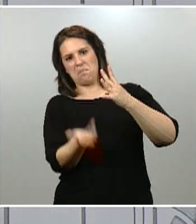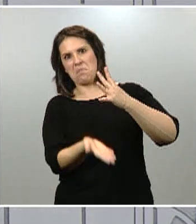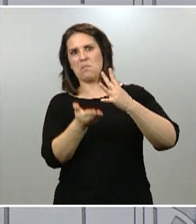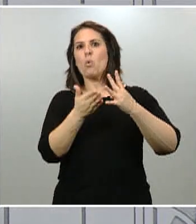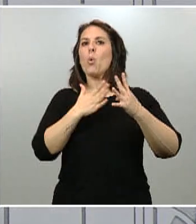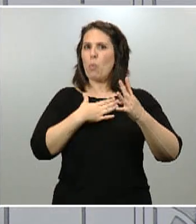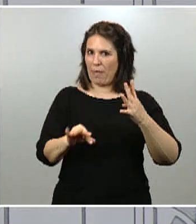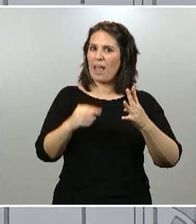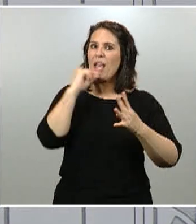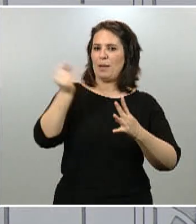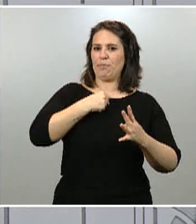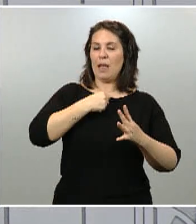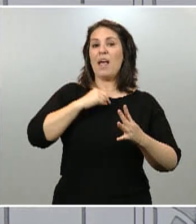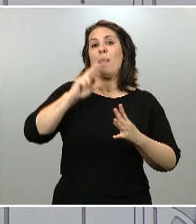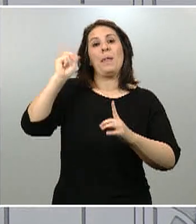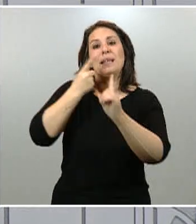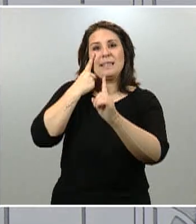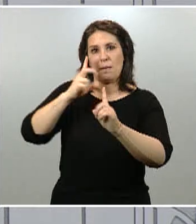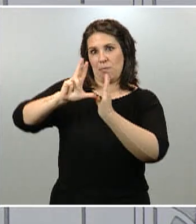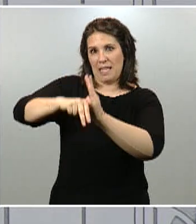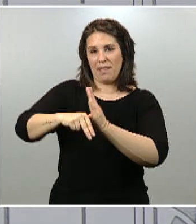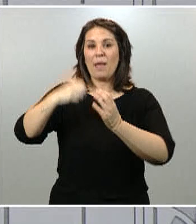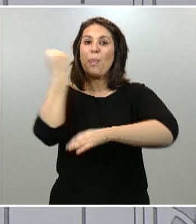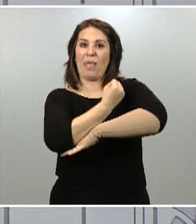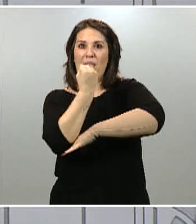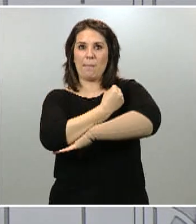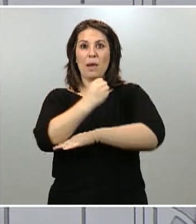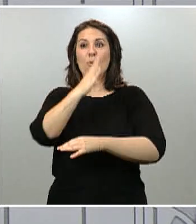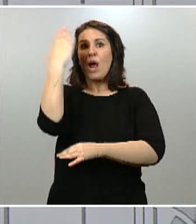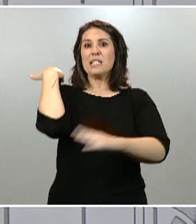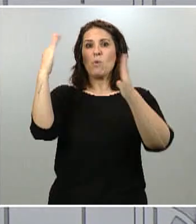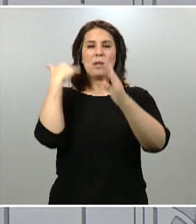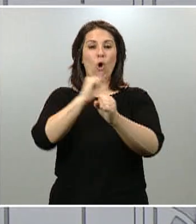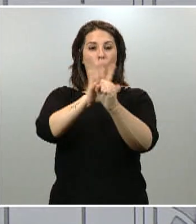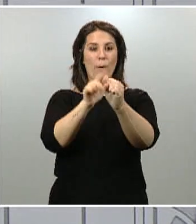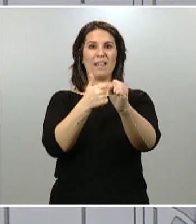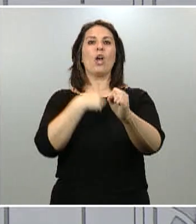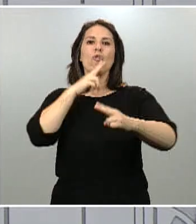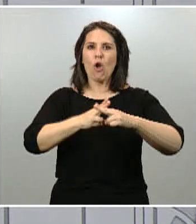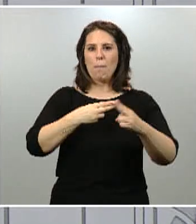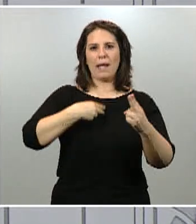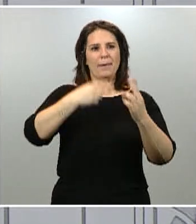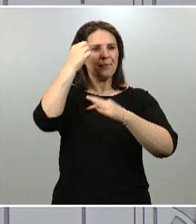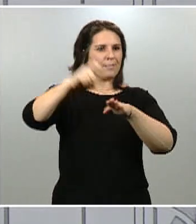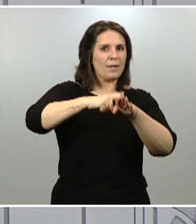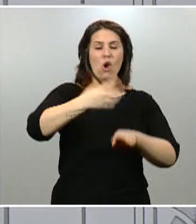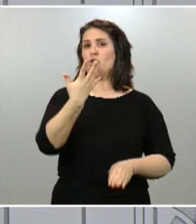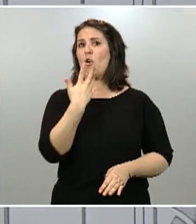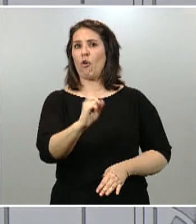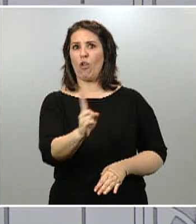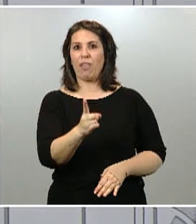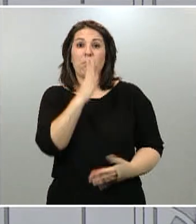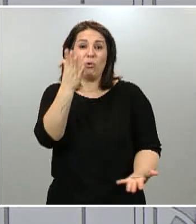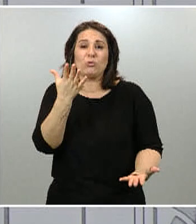prueba diagnóstica para un patógeno que no se conocía en aquel momento, por supuesto que no se puede hacer un diagnóstico o